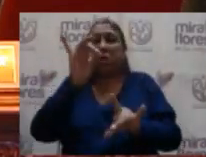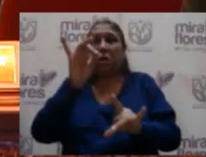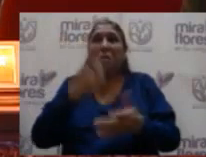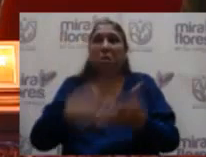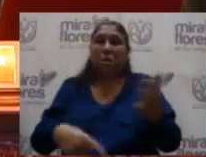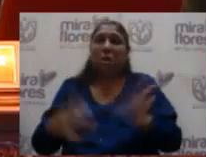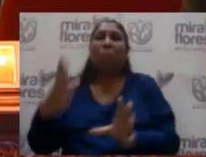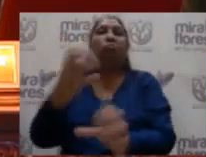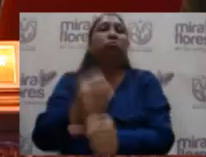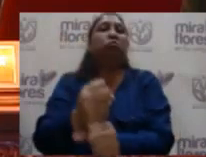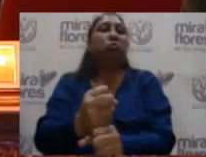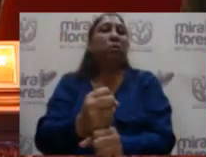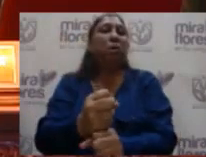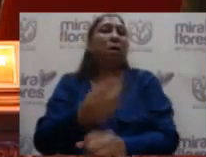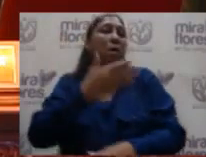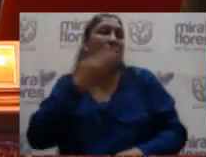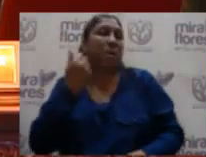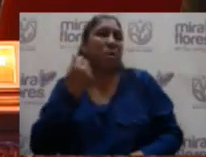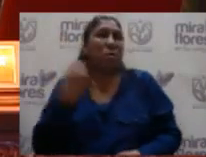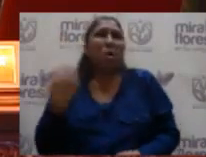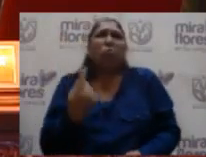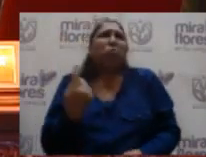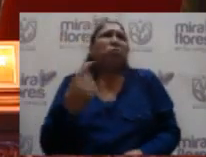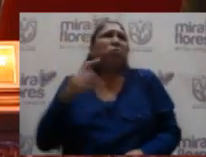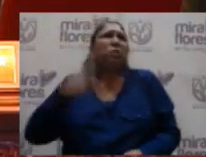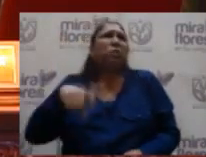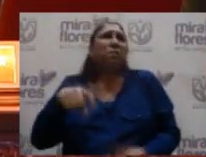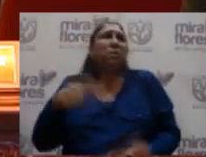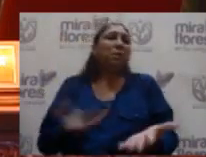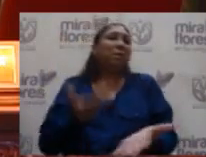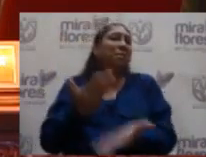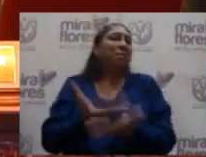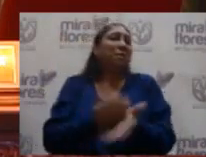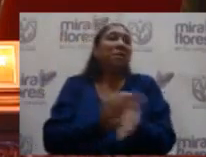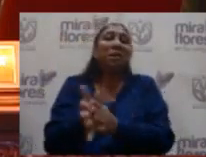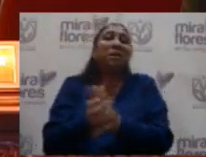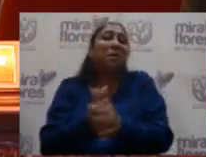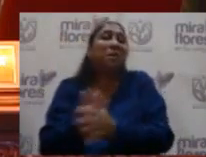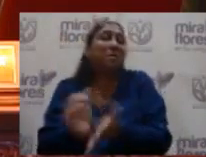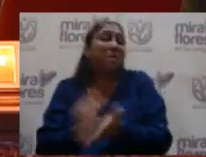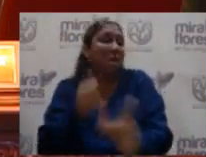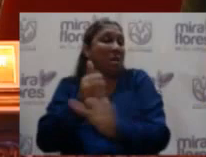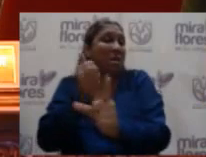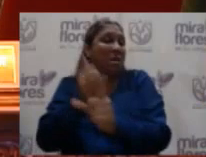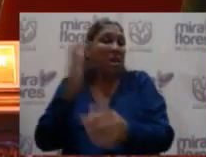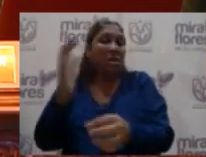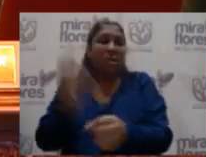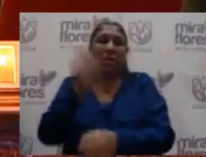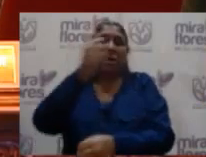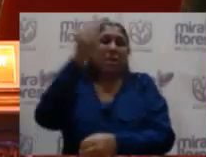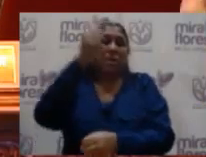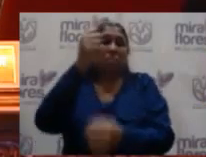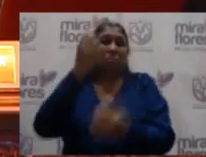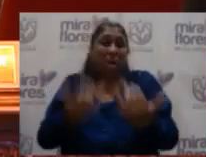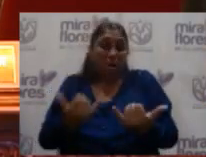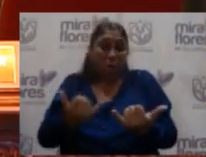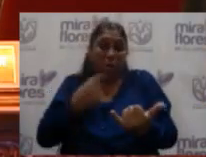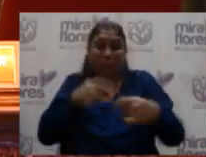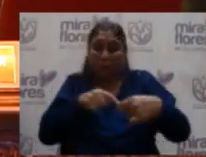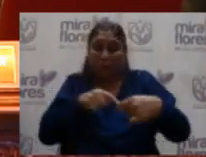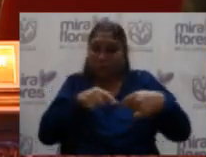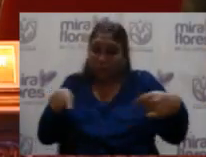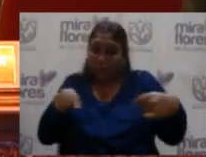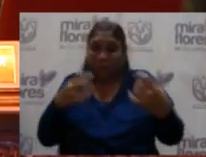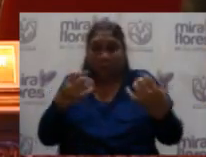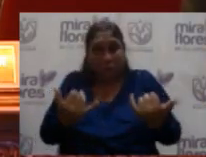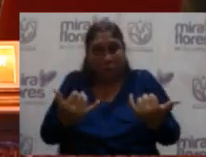al mejor. No necesariamente es el que presenta la iniciativa el que tiene que ganar. Esa es la etapa en la que estamos. Entonces, yo creo